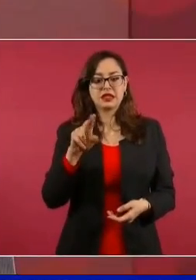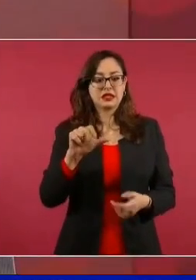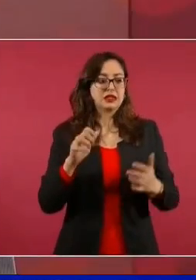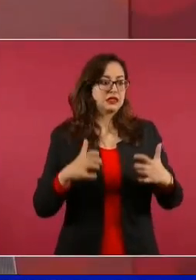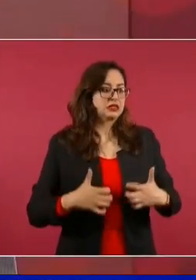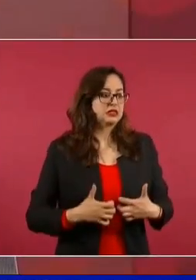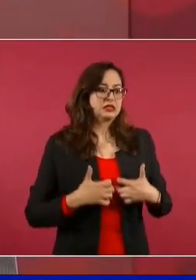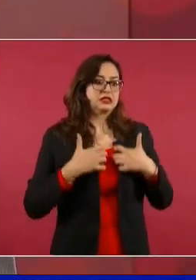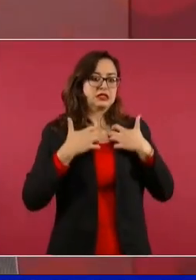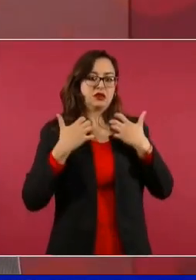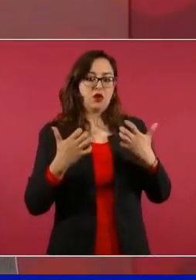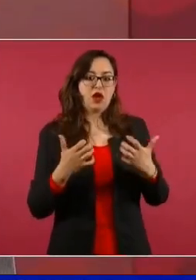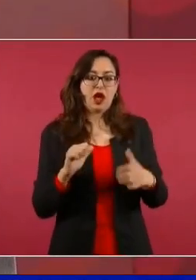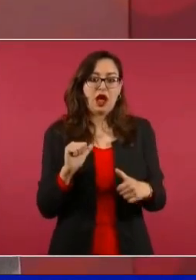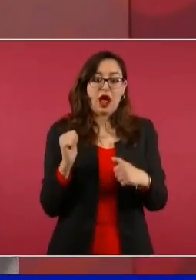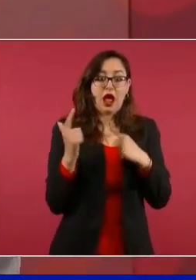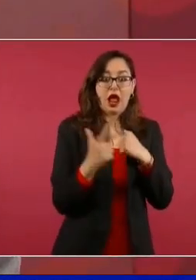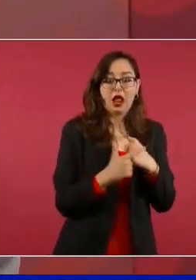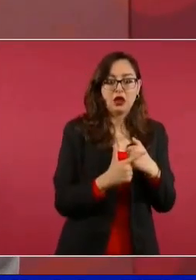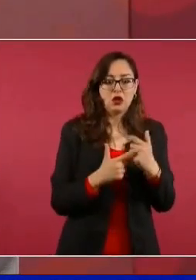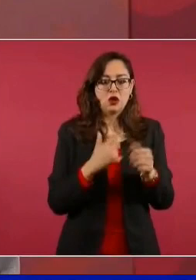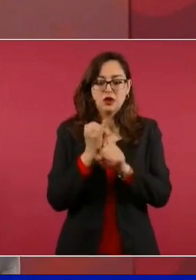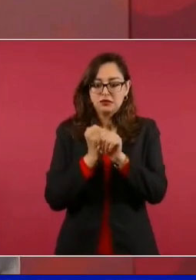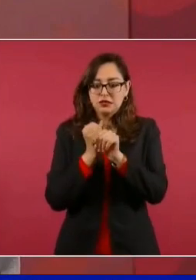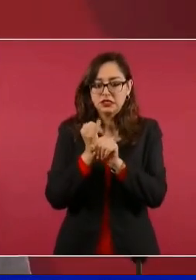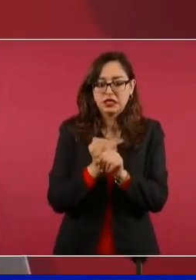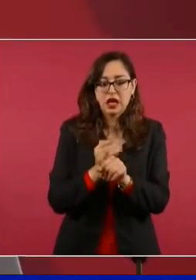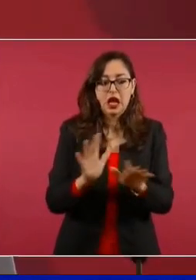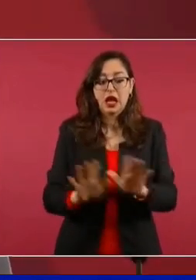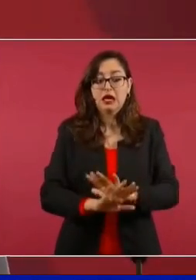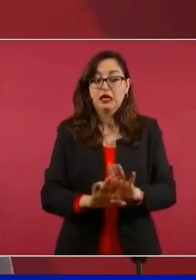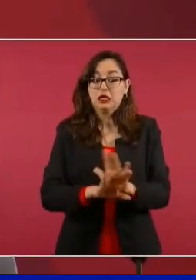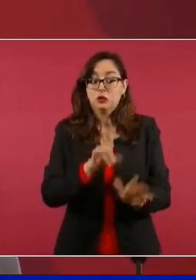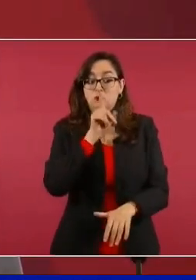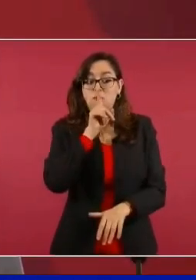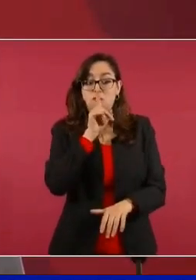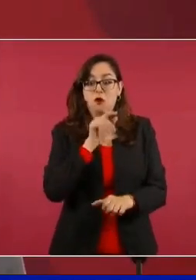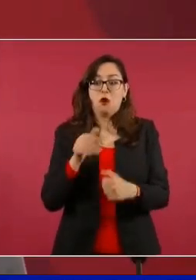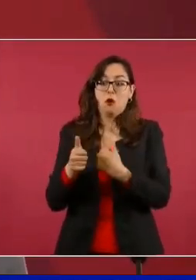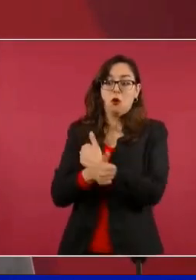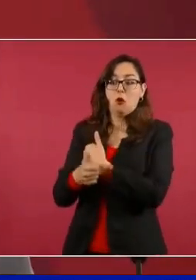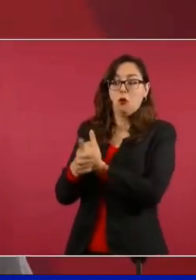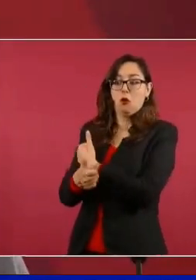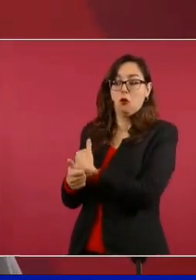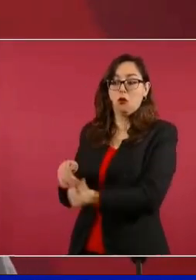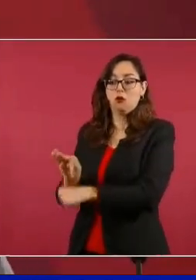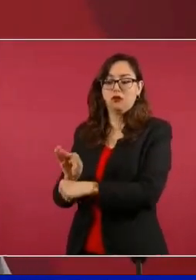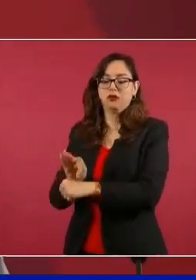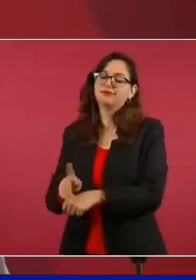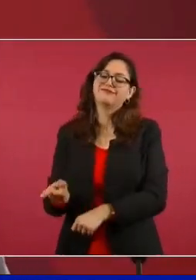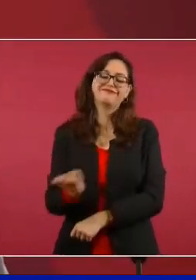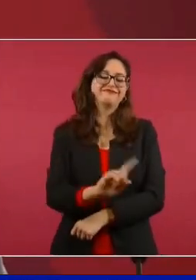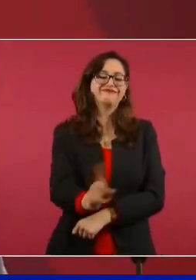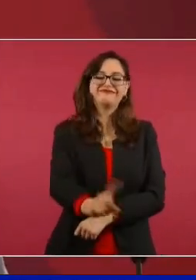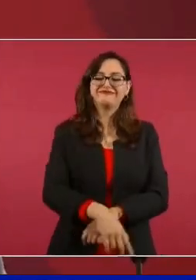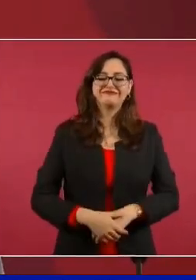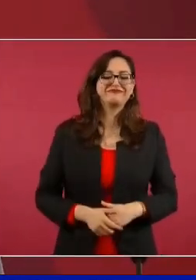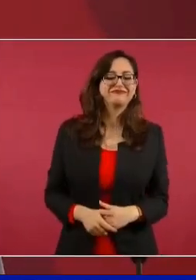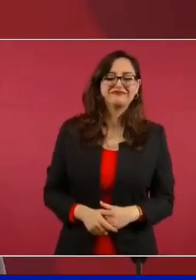y íbamos a tener que dar marcha atrás, ¿no?, para no tocar a nadie? No.